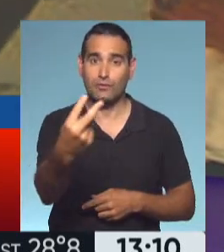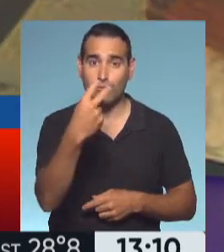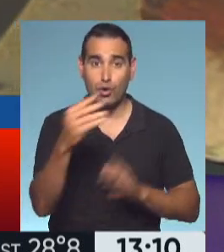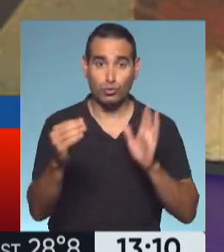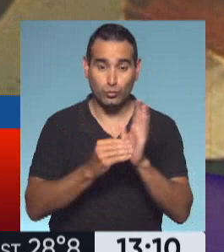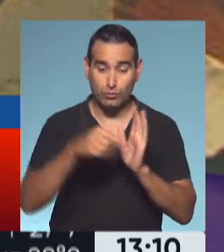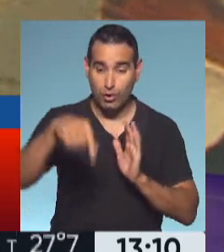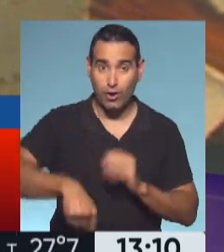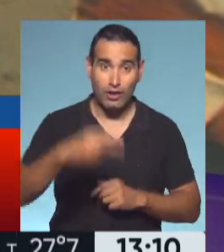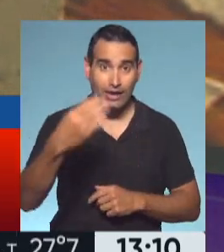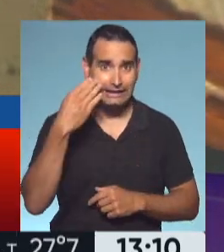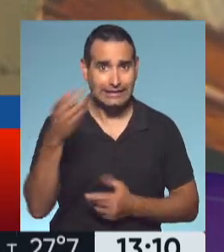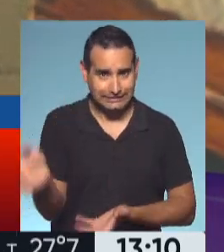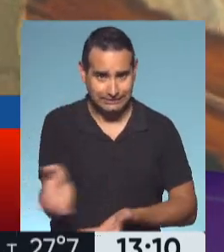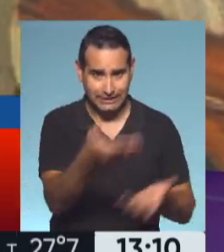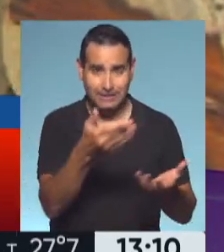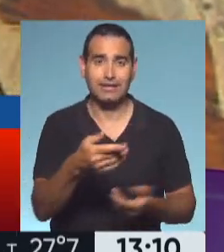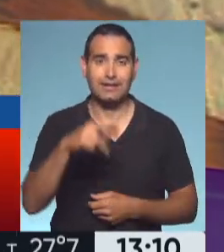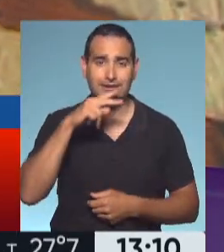turno para la lado de la tarde anda al estadio único de la plata